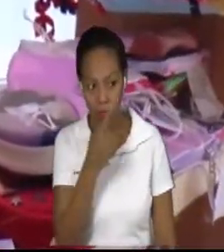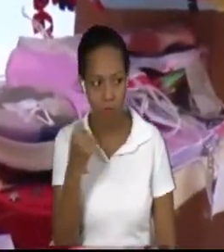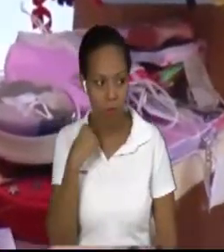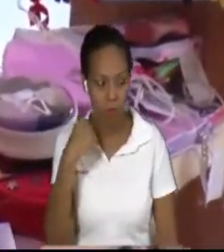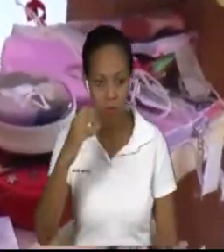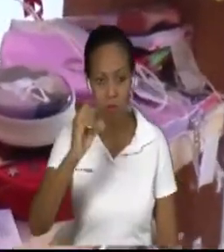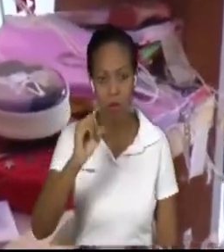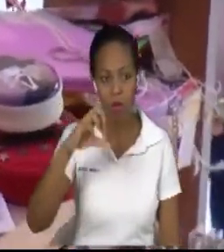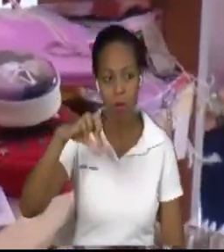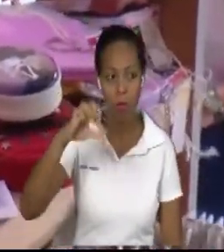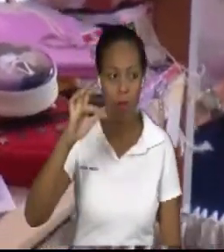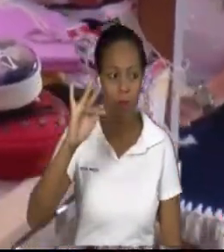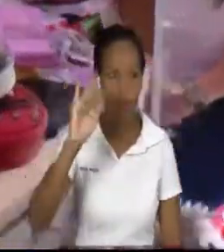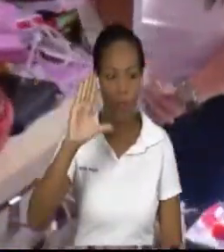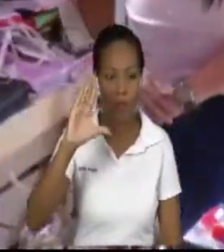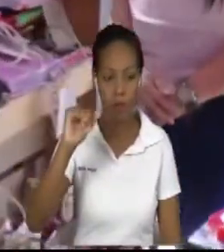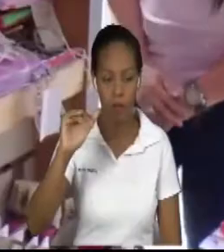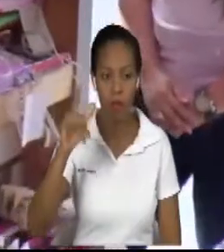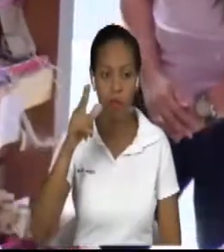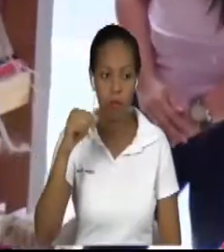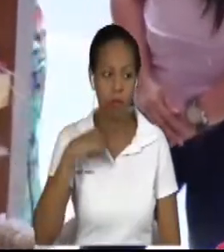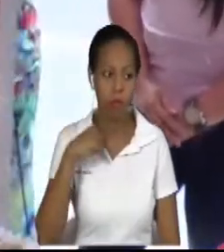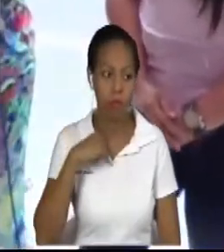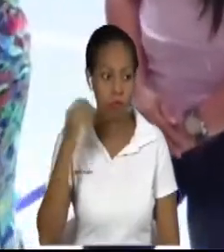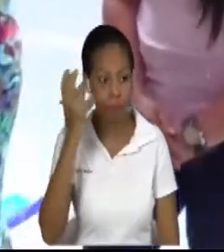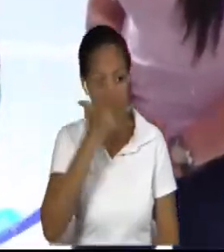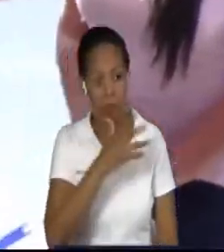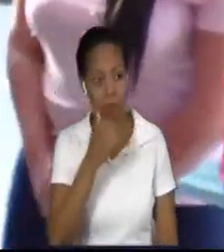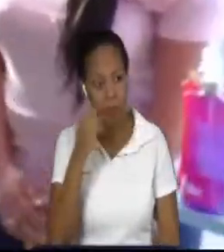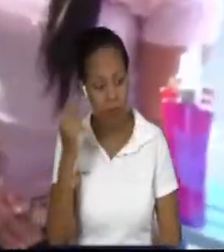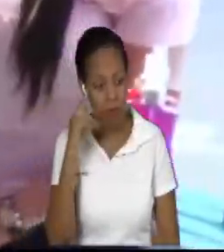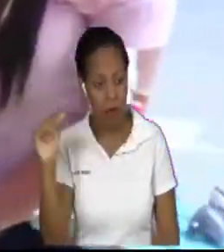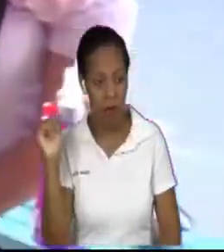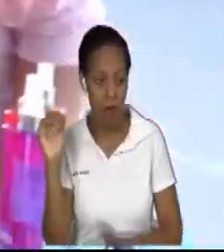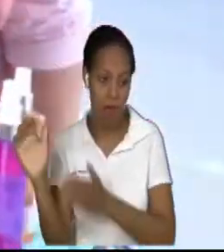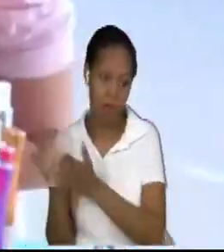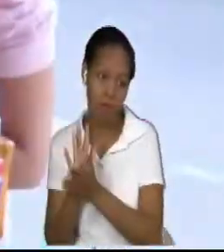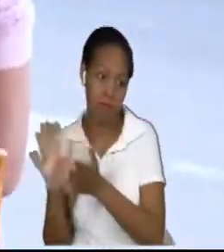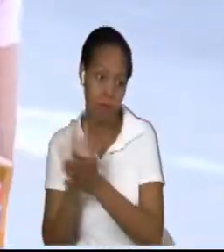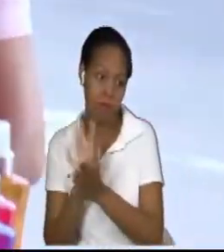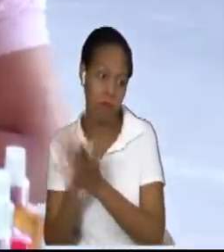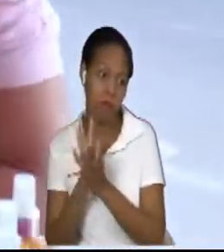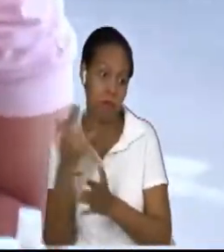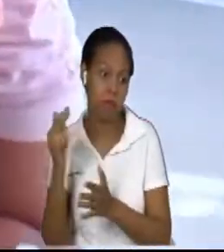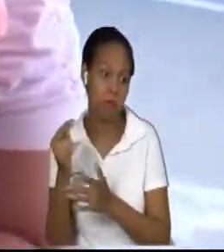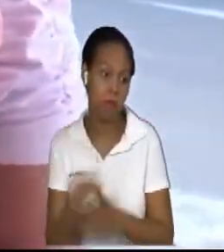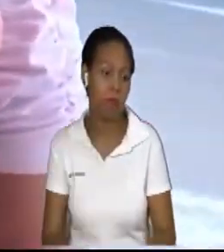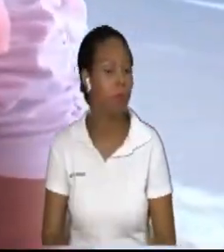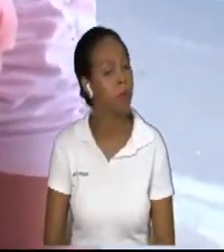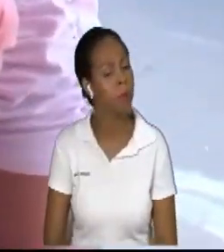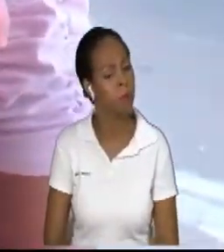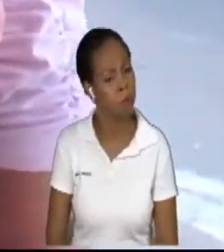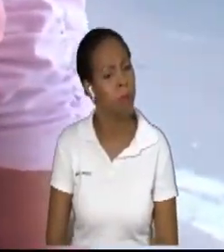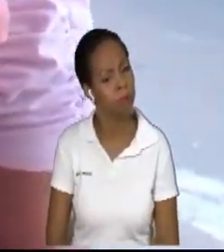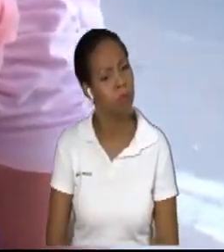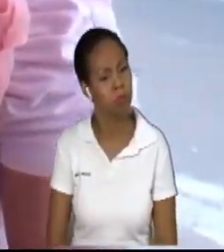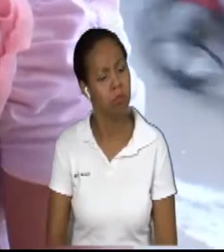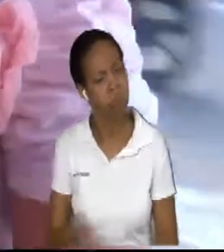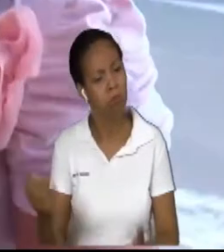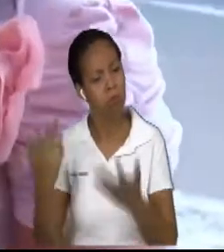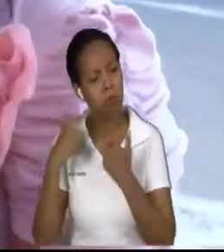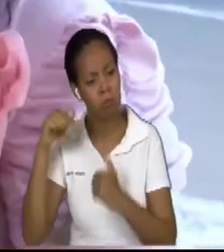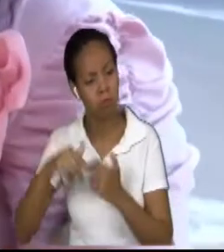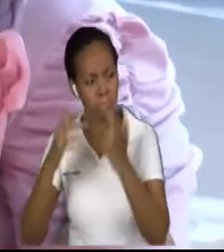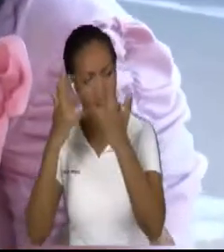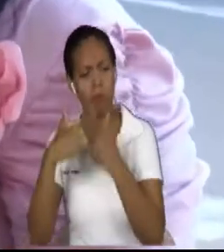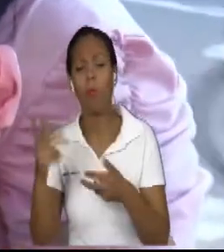Cot Social. Aquí está la hermosa ama que nos va a contar un poco acerca de esta importante empresa en Barranca Bermeja. ¿Dónde